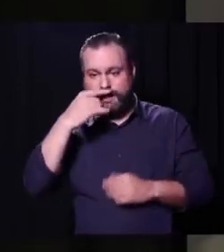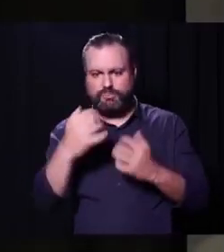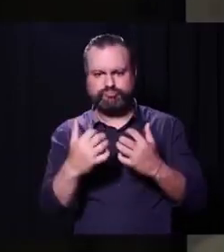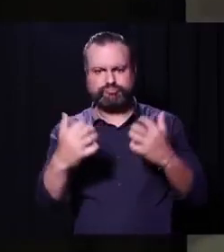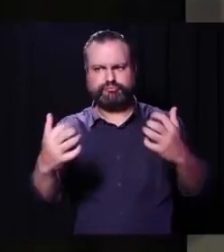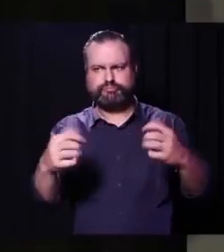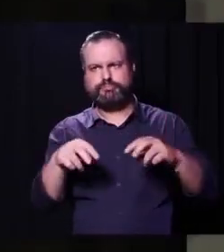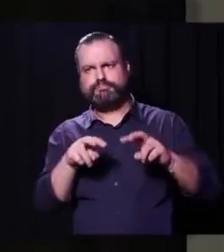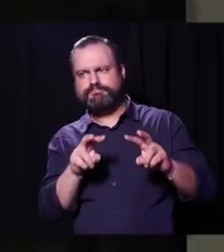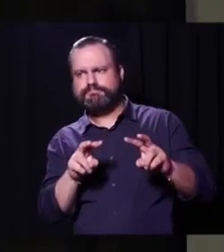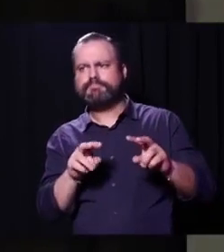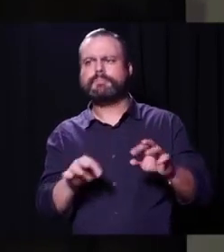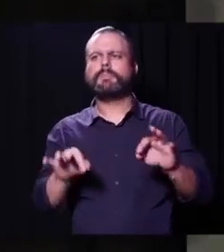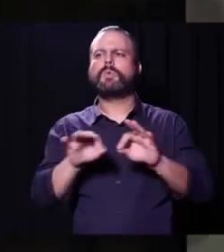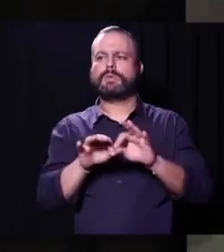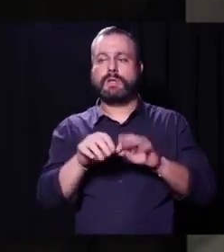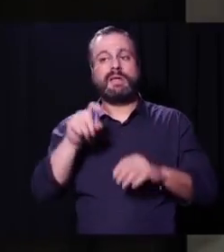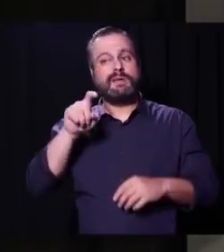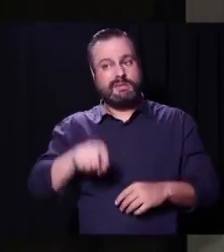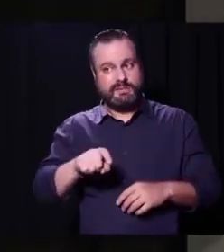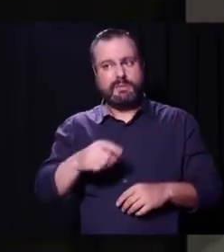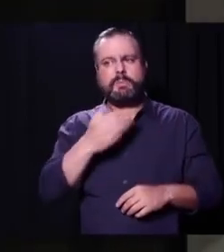Tenemos que ponernos de acuerdo cuál es el norte.